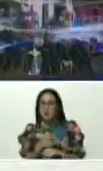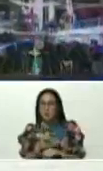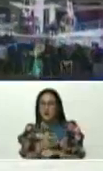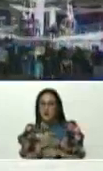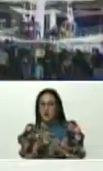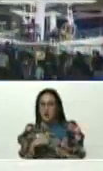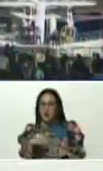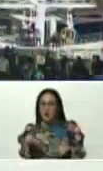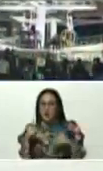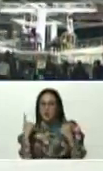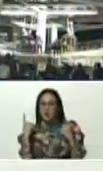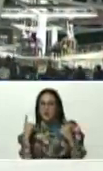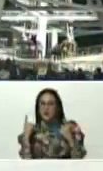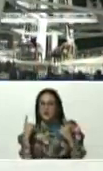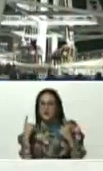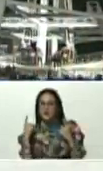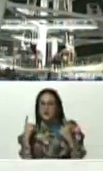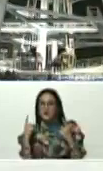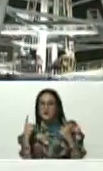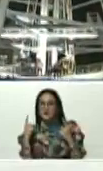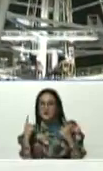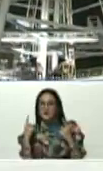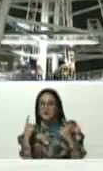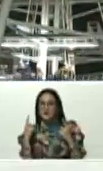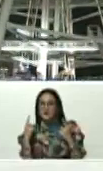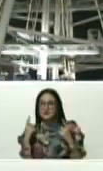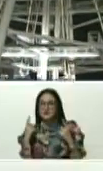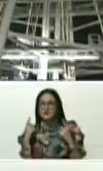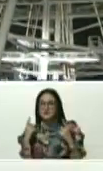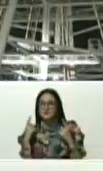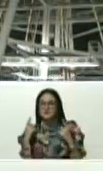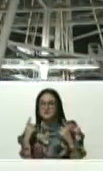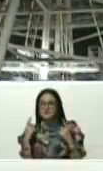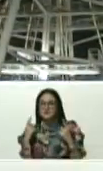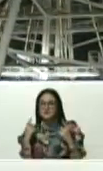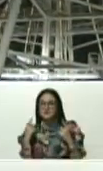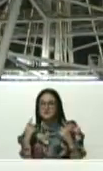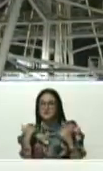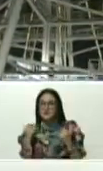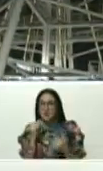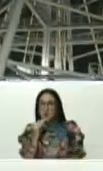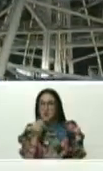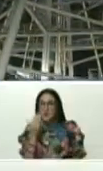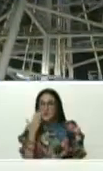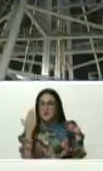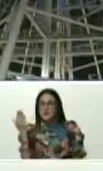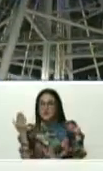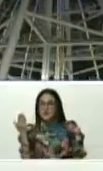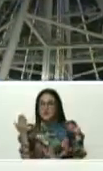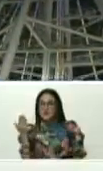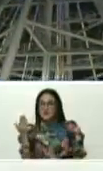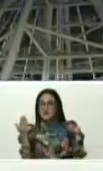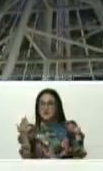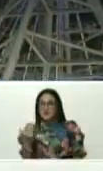gobernador Alejandro Terán, este joven que ustedes ven,